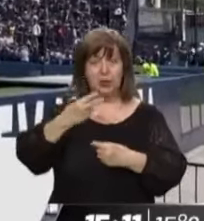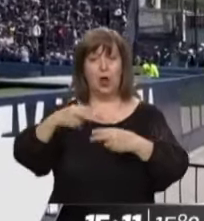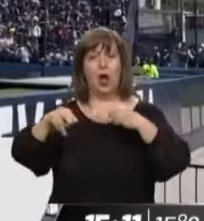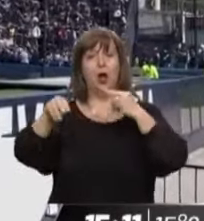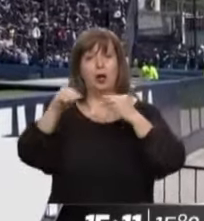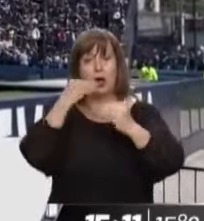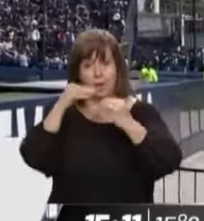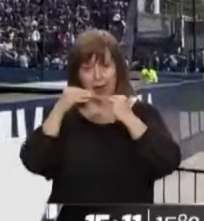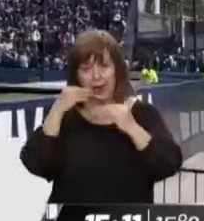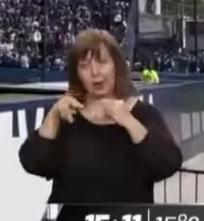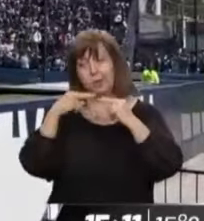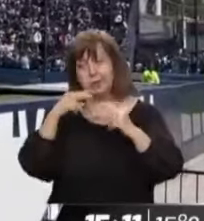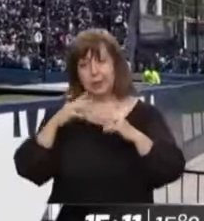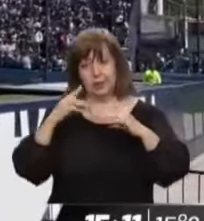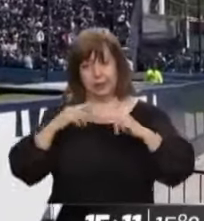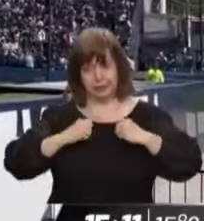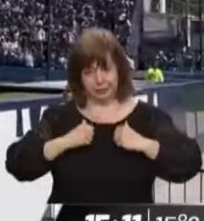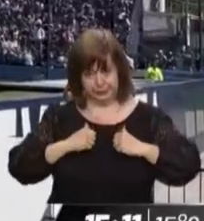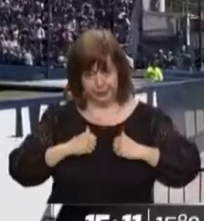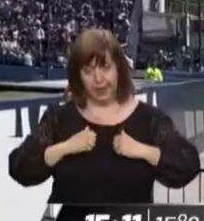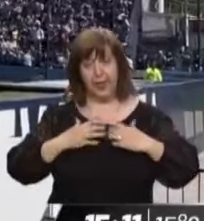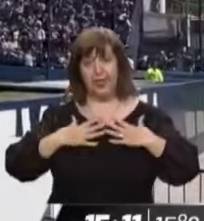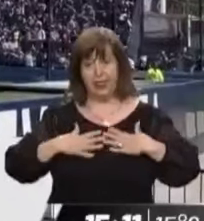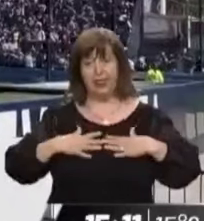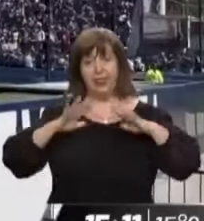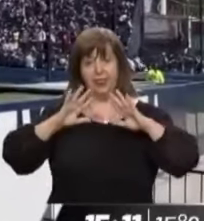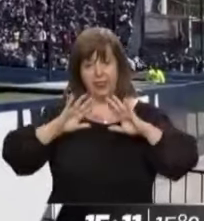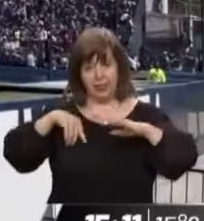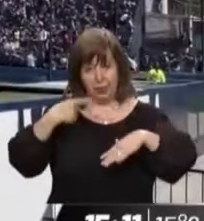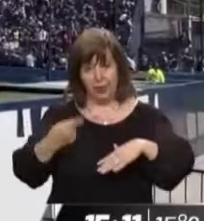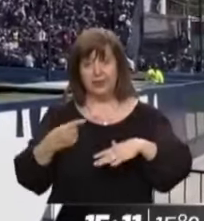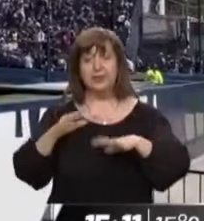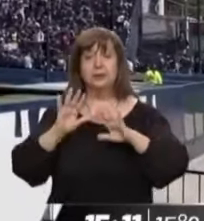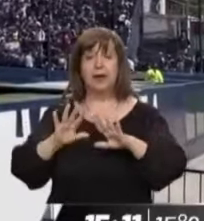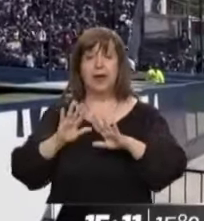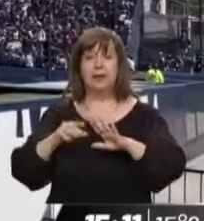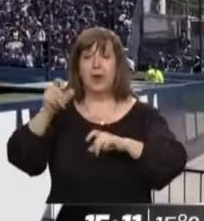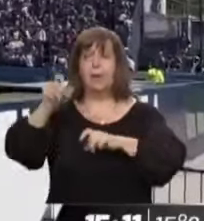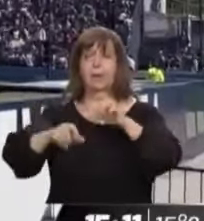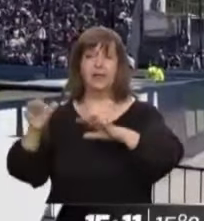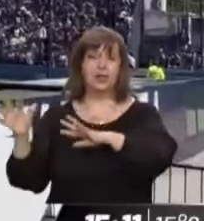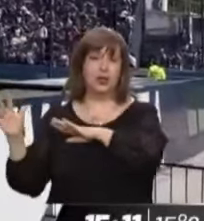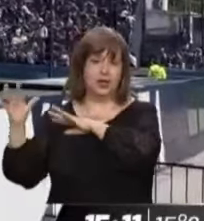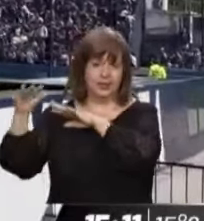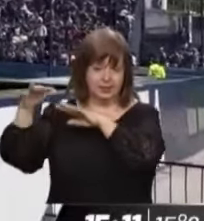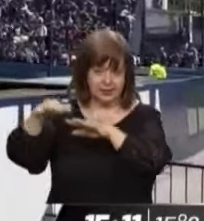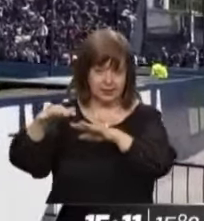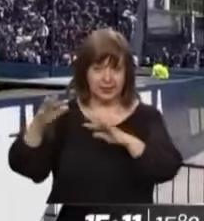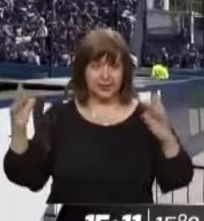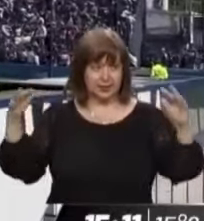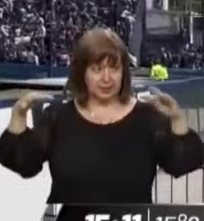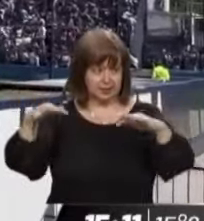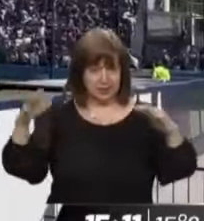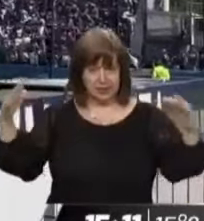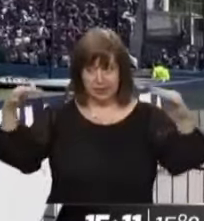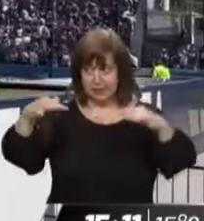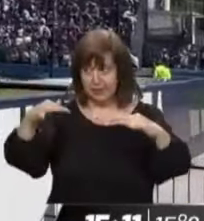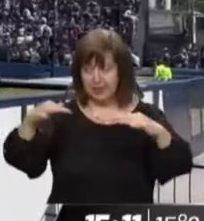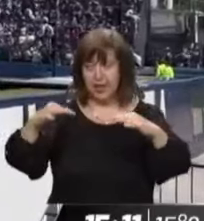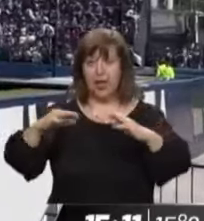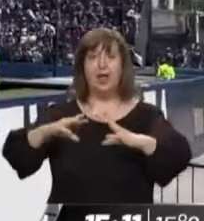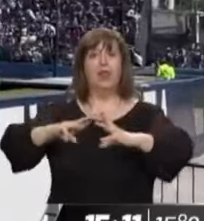haciendo es permitir el ingreso de los hinchas hacia la popular, hacia la platea, y de ahí darle